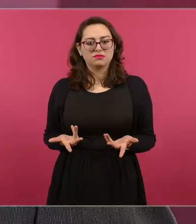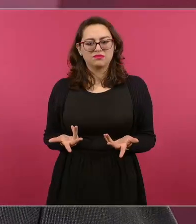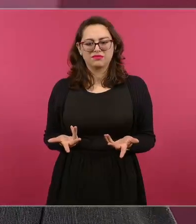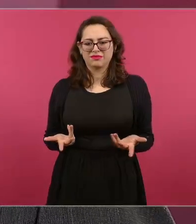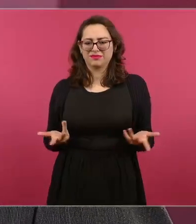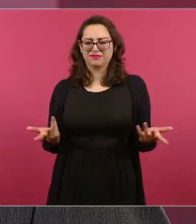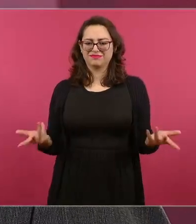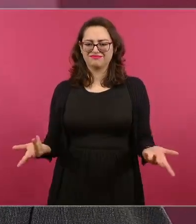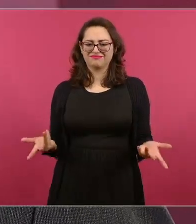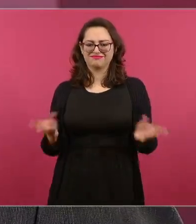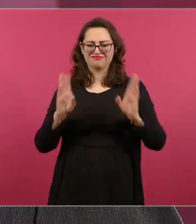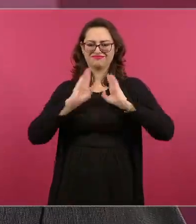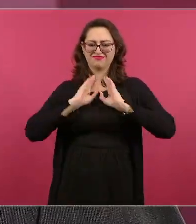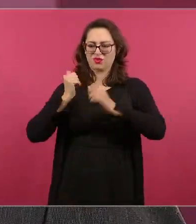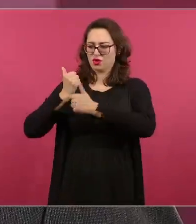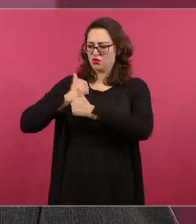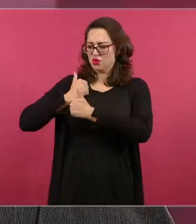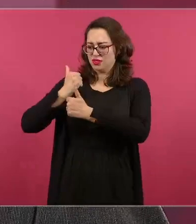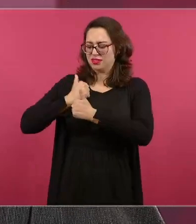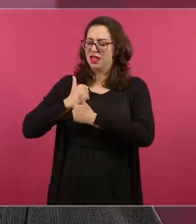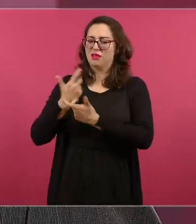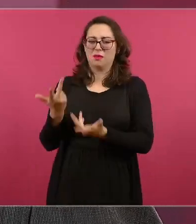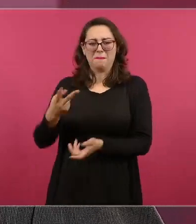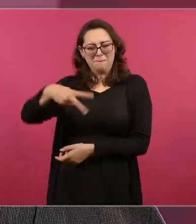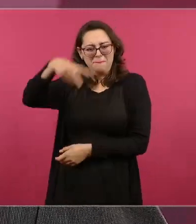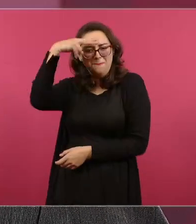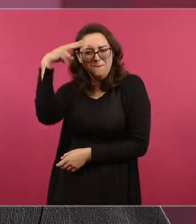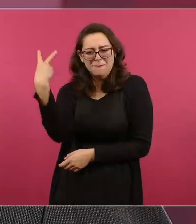entonces el soldado es pueblo uniformado,